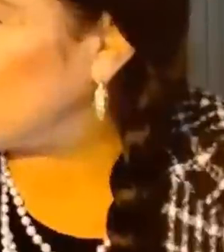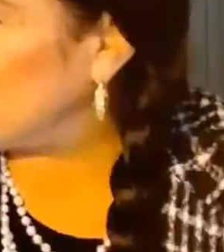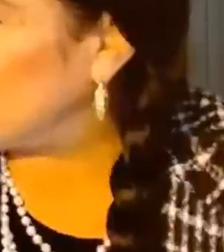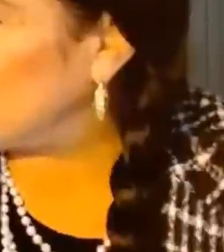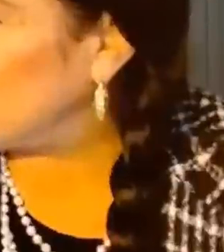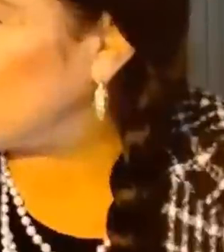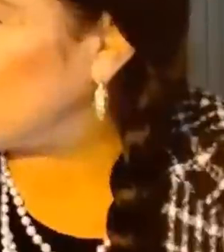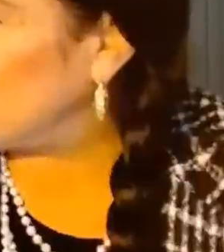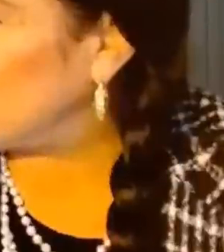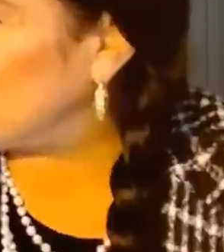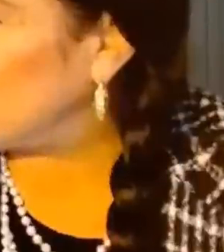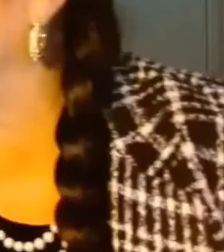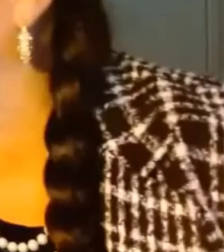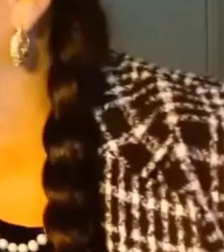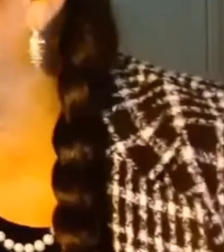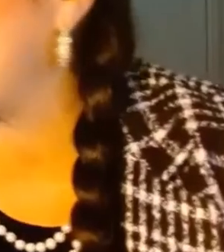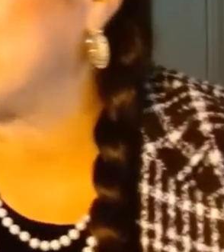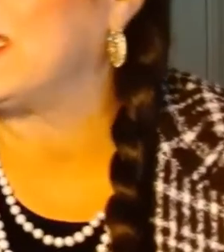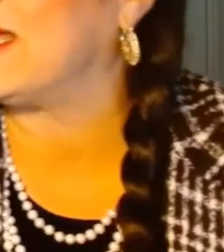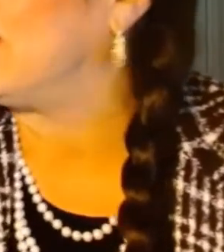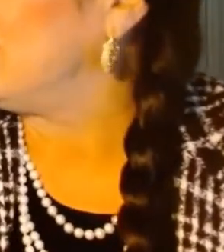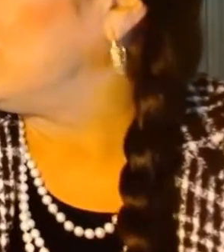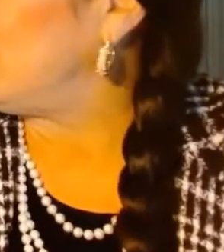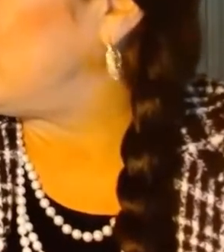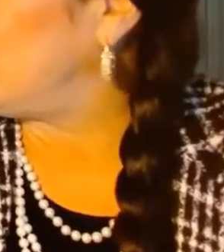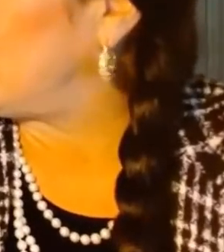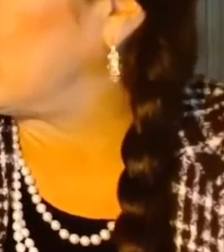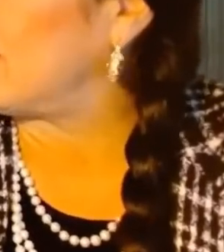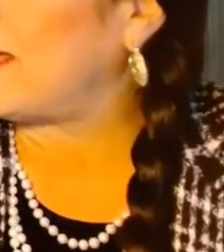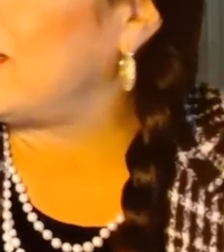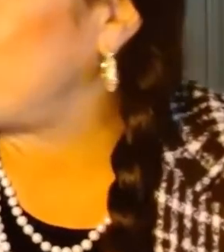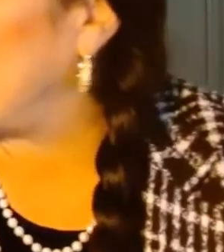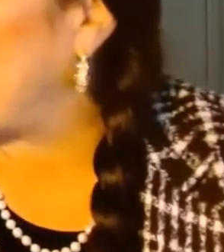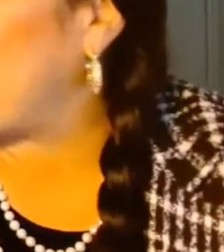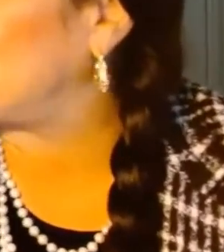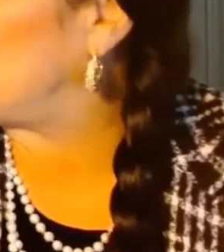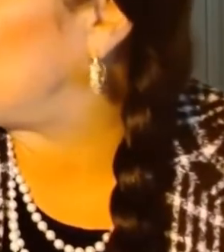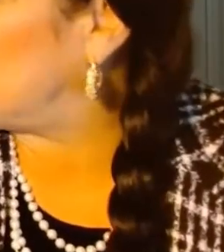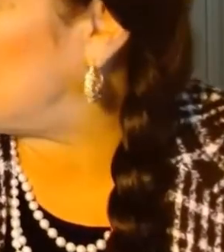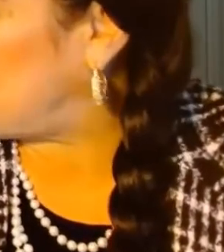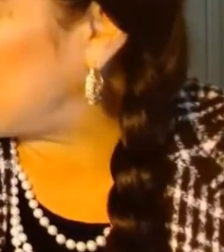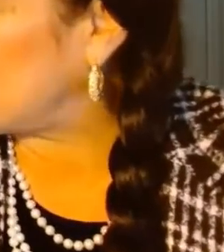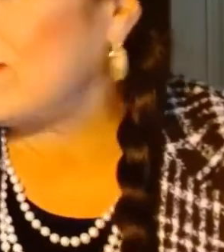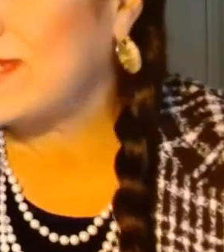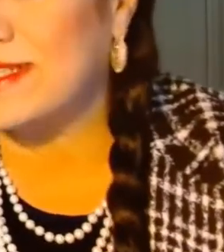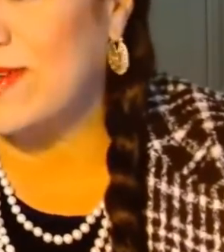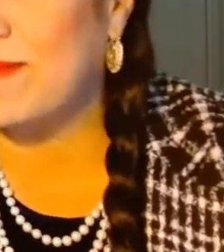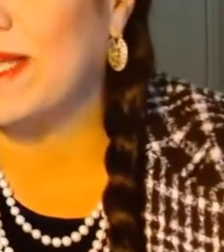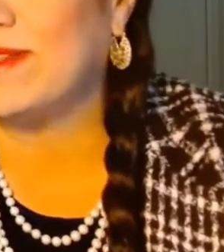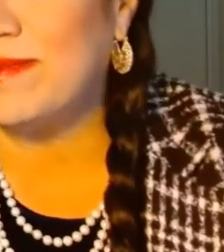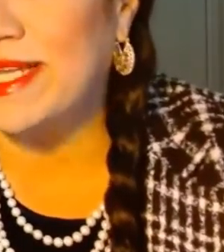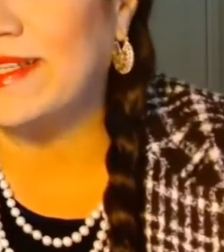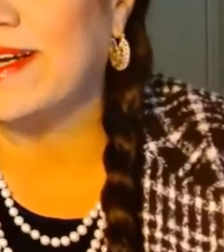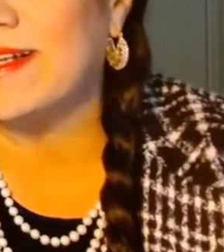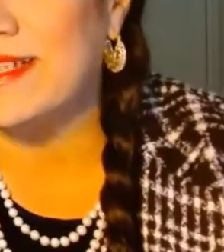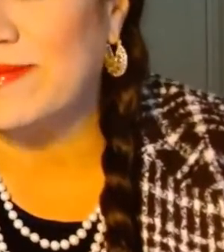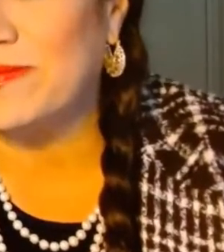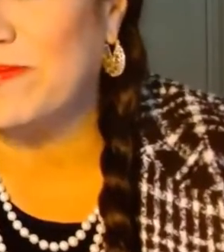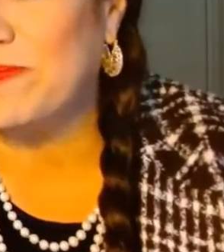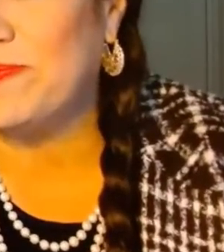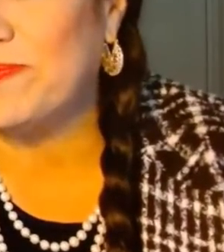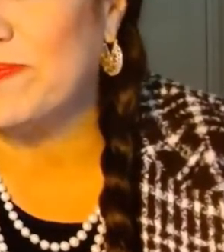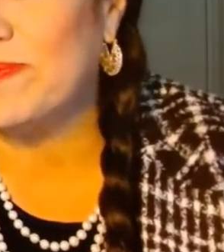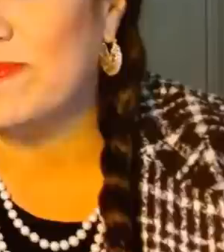historia y están defendiendo y que nos pida perdón España y que se traigan el penacho. Y se me hace que esos asesoramientos vienen de